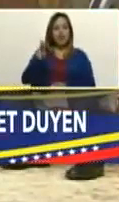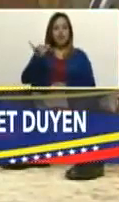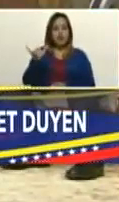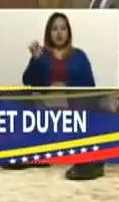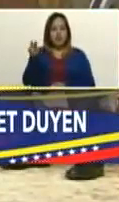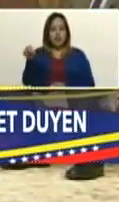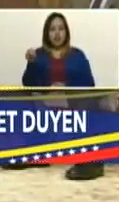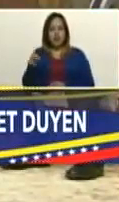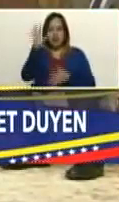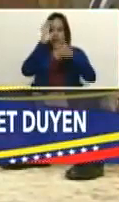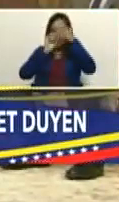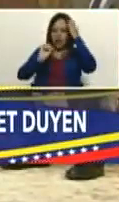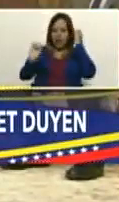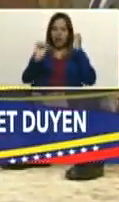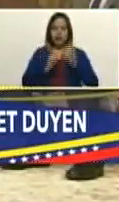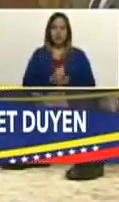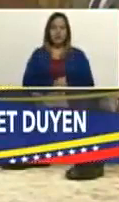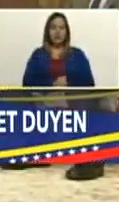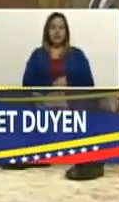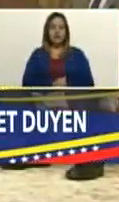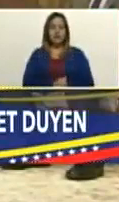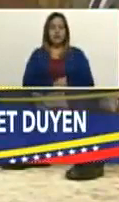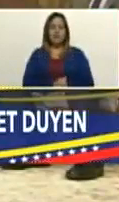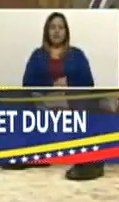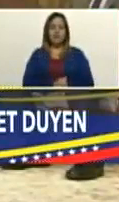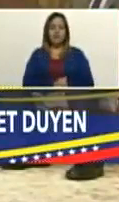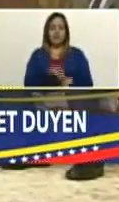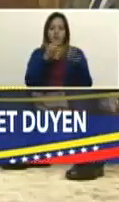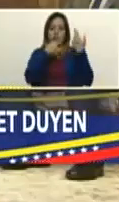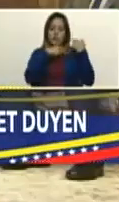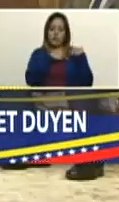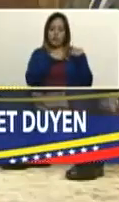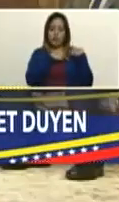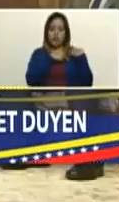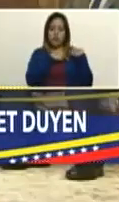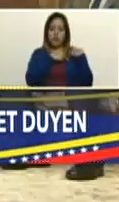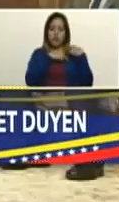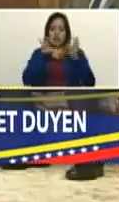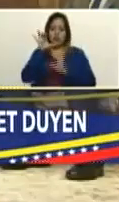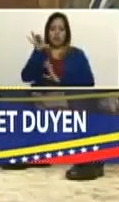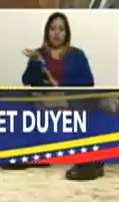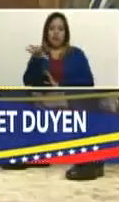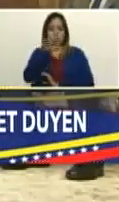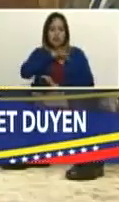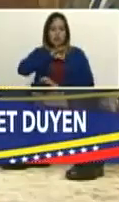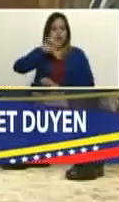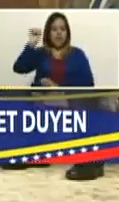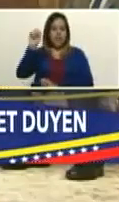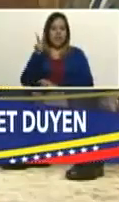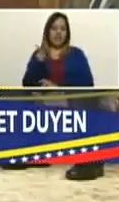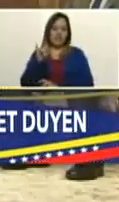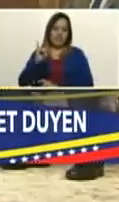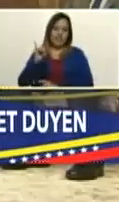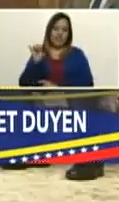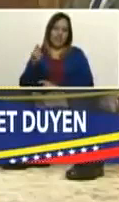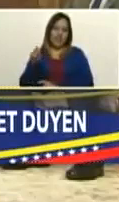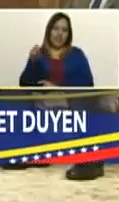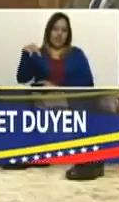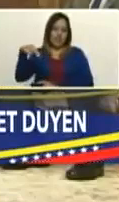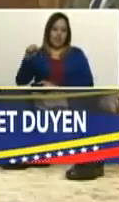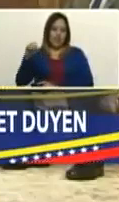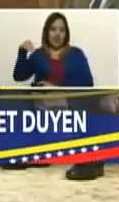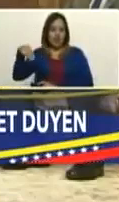embajador extraordinario y plenipotenciario de la República Socialista del Vietnam, que